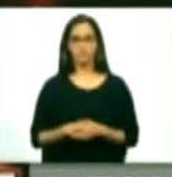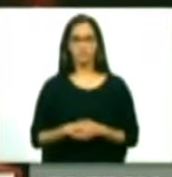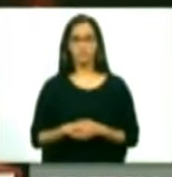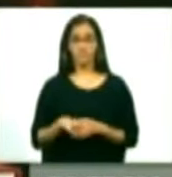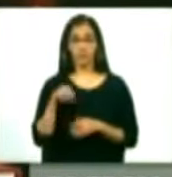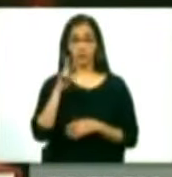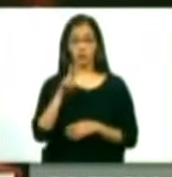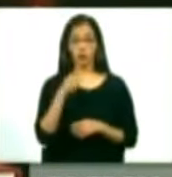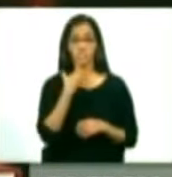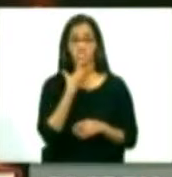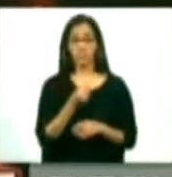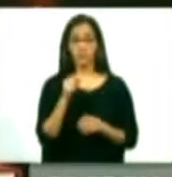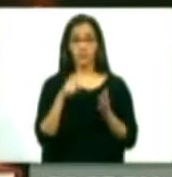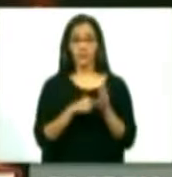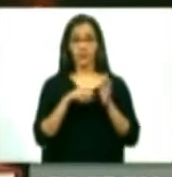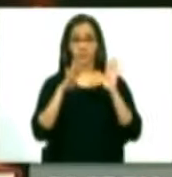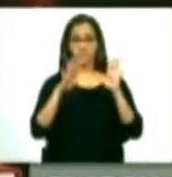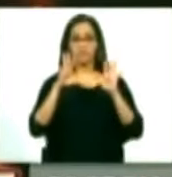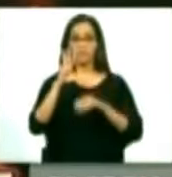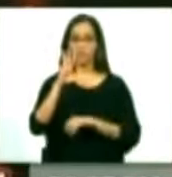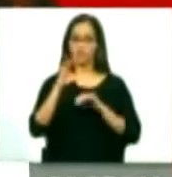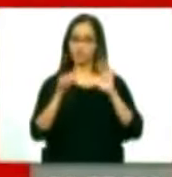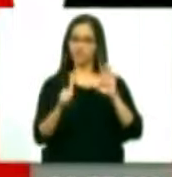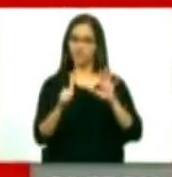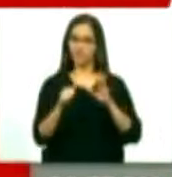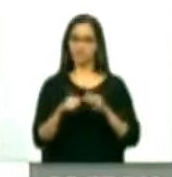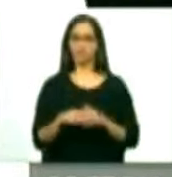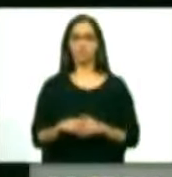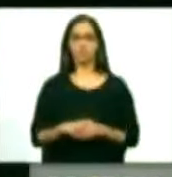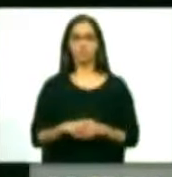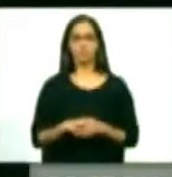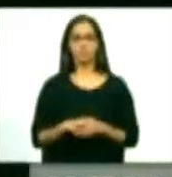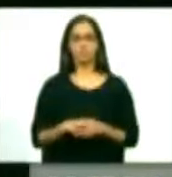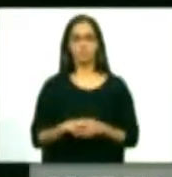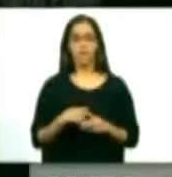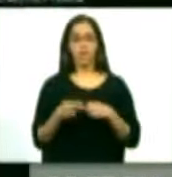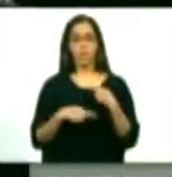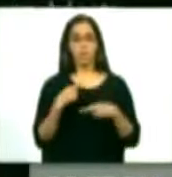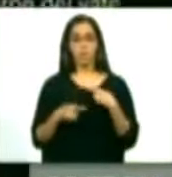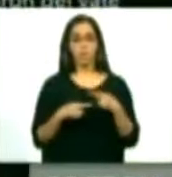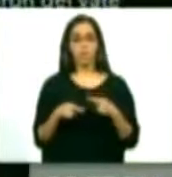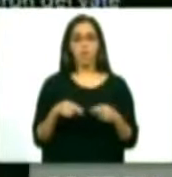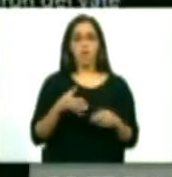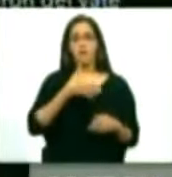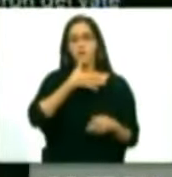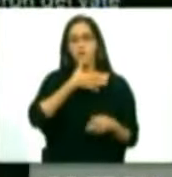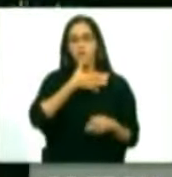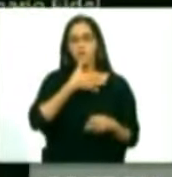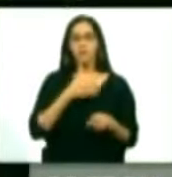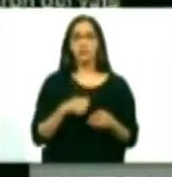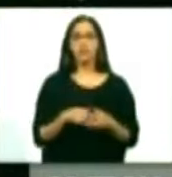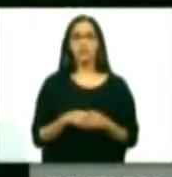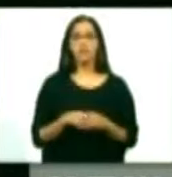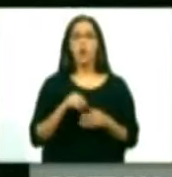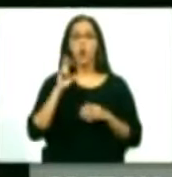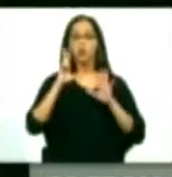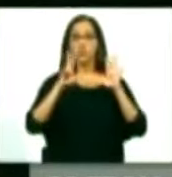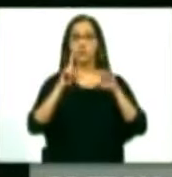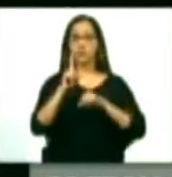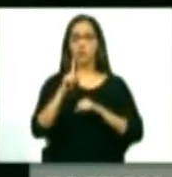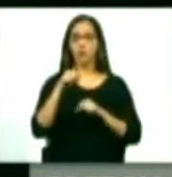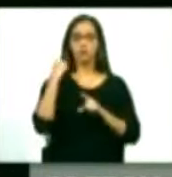2 de diciembre de 1956, hace 64 años, el revolucionario Fidel Castro y 81 valientes